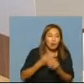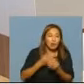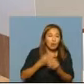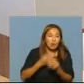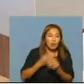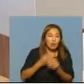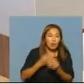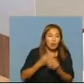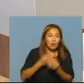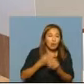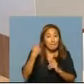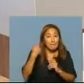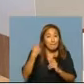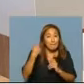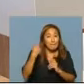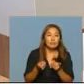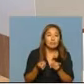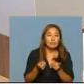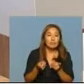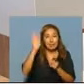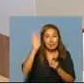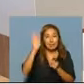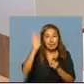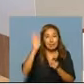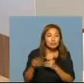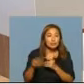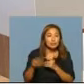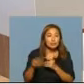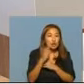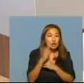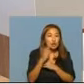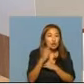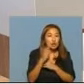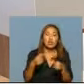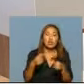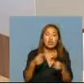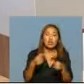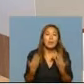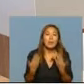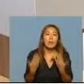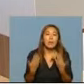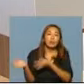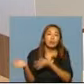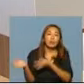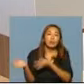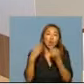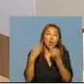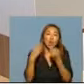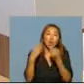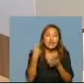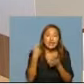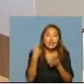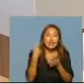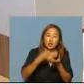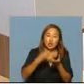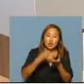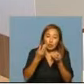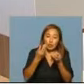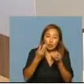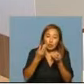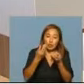sentido, pero creo que también pasa por nosotros que hagamos todas las cosas bien para poder llegar al mejor precio posible. Así es.